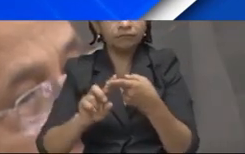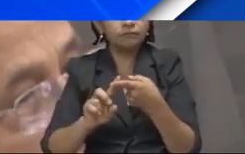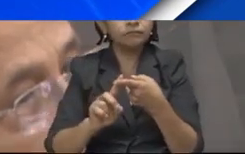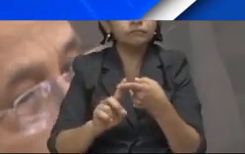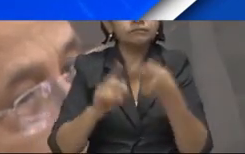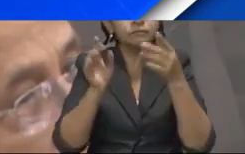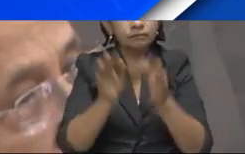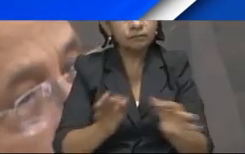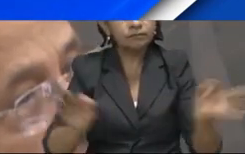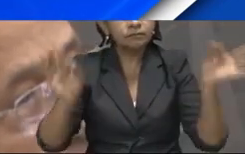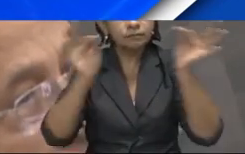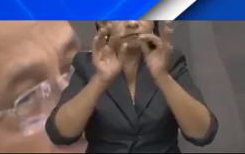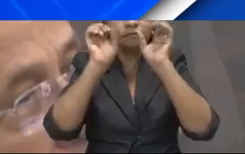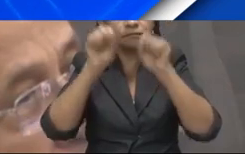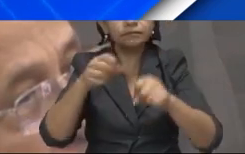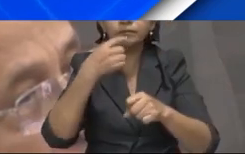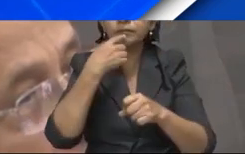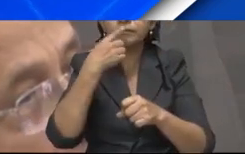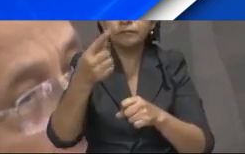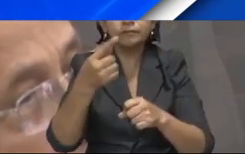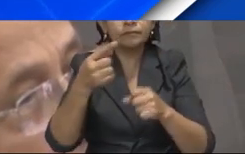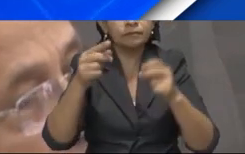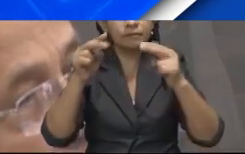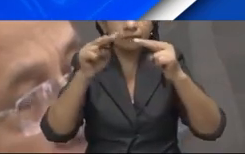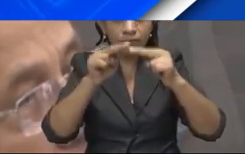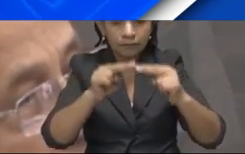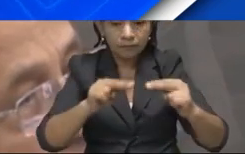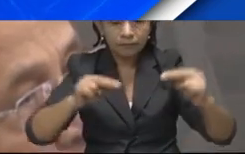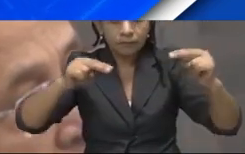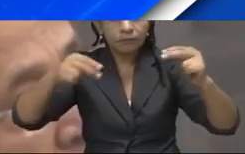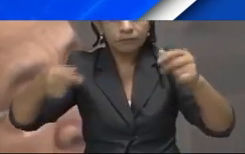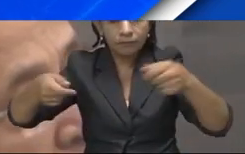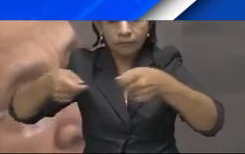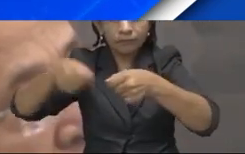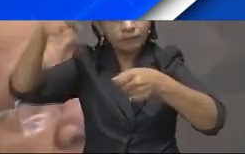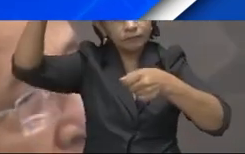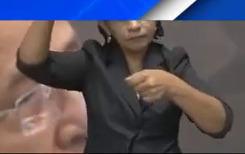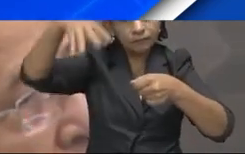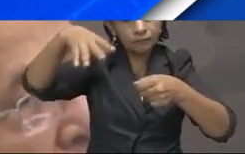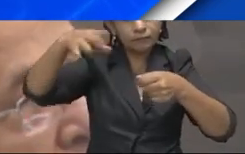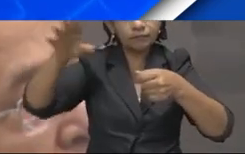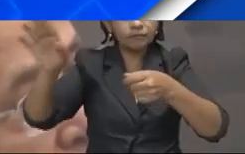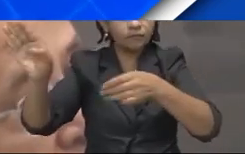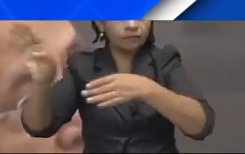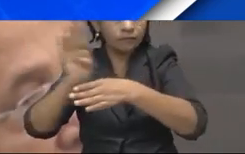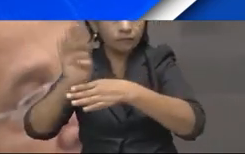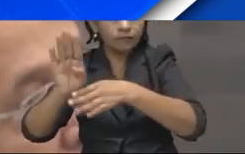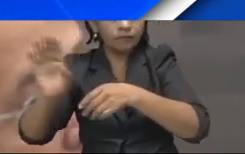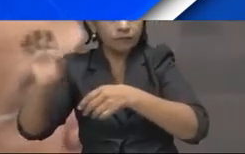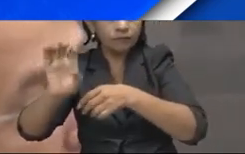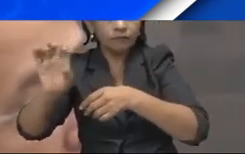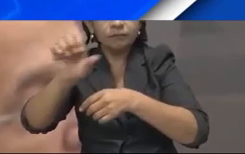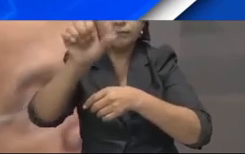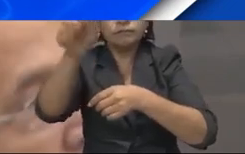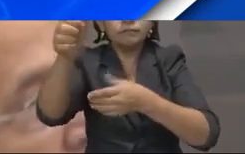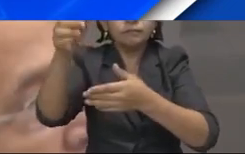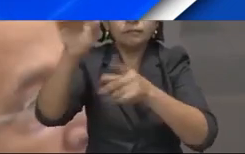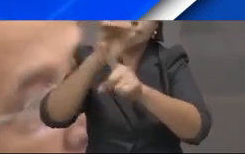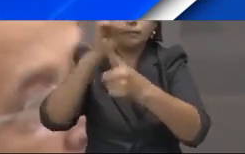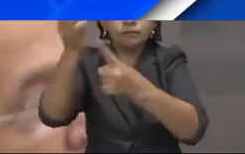De destacar que el sector eléctrico, además del Banco Europeo, ha tenido otros